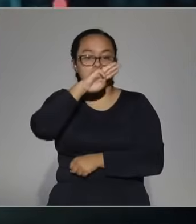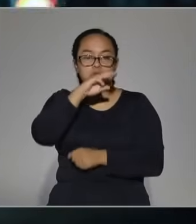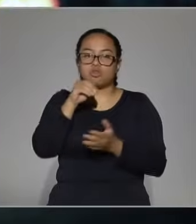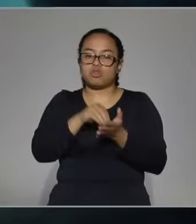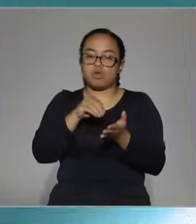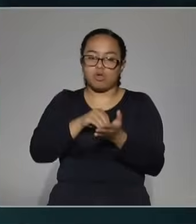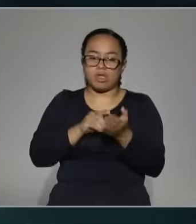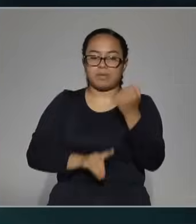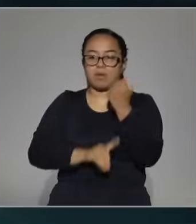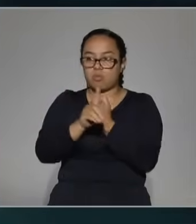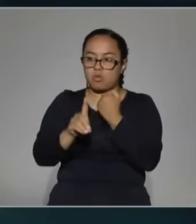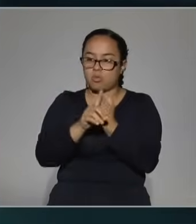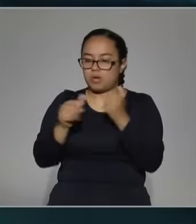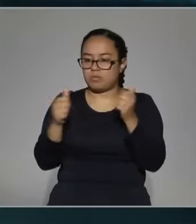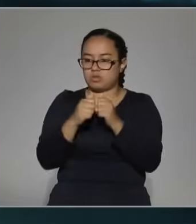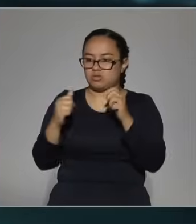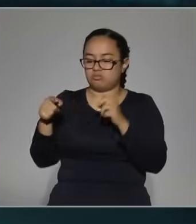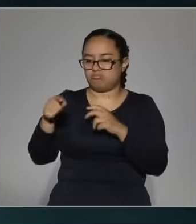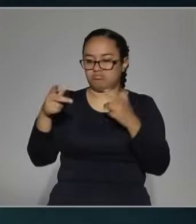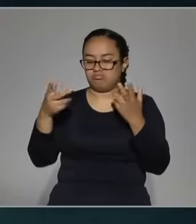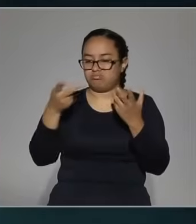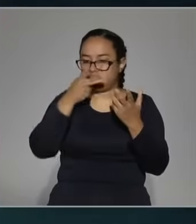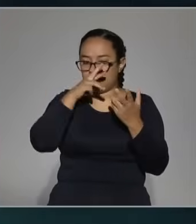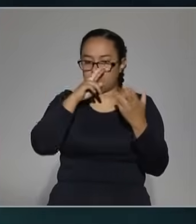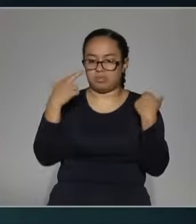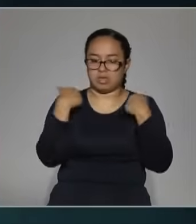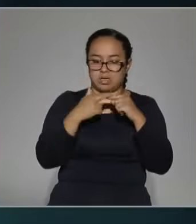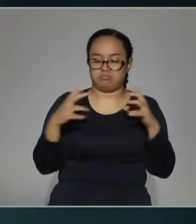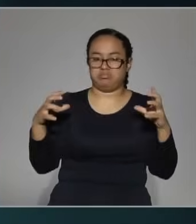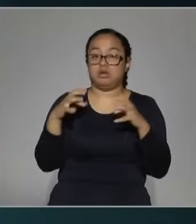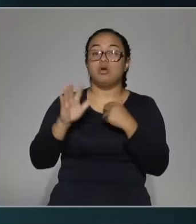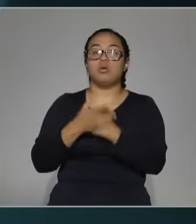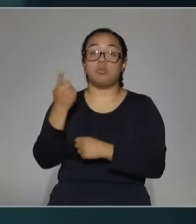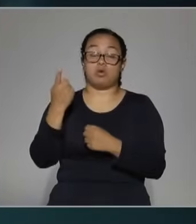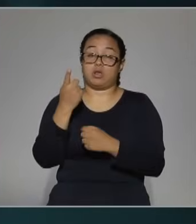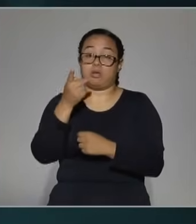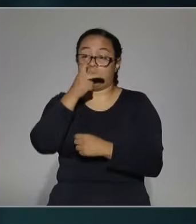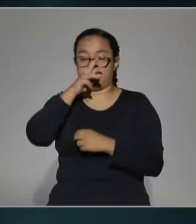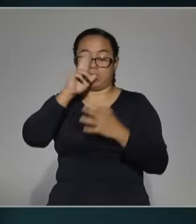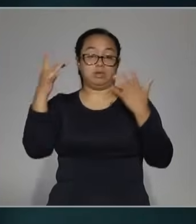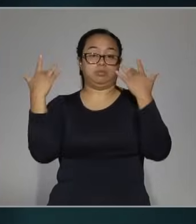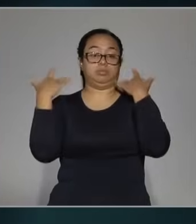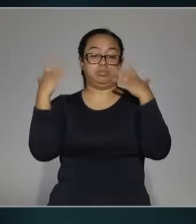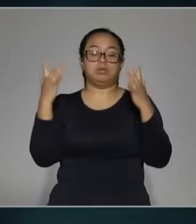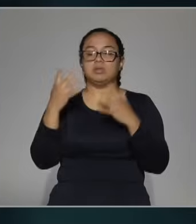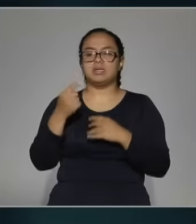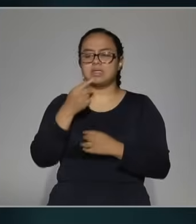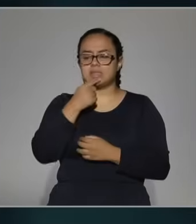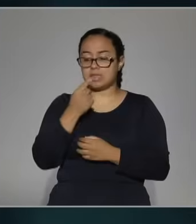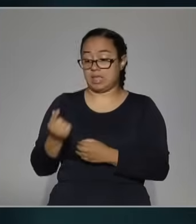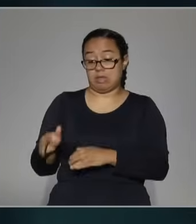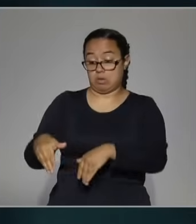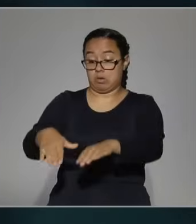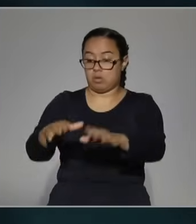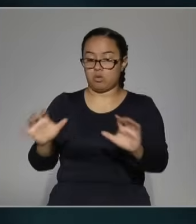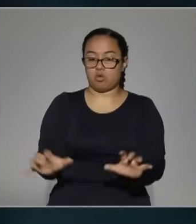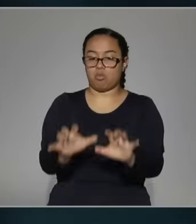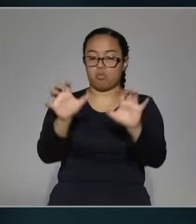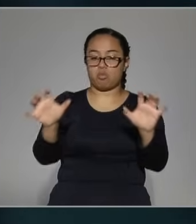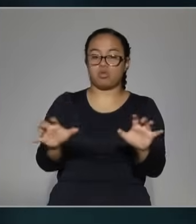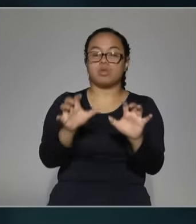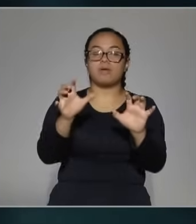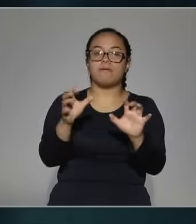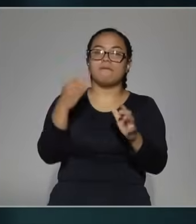teniendo conflictos con ellos, ya que se deslindaron completamente y dejaban a los niños en la computadora, ni